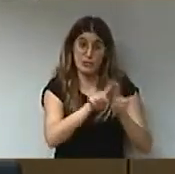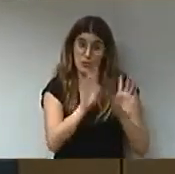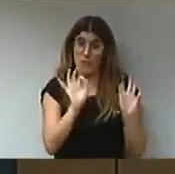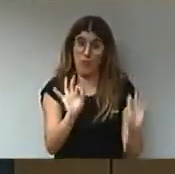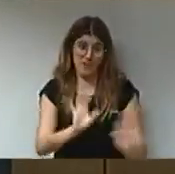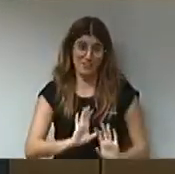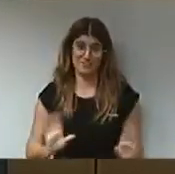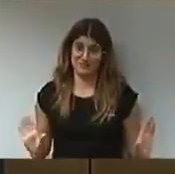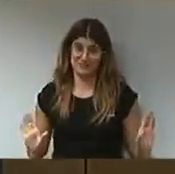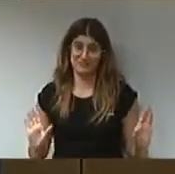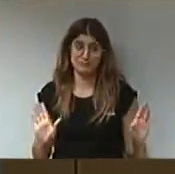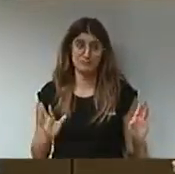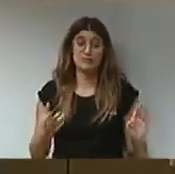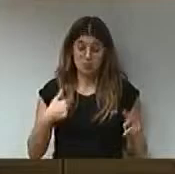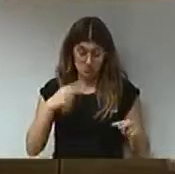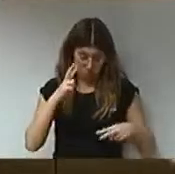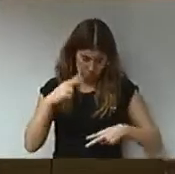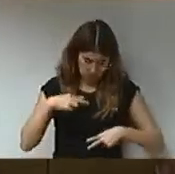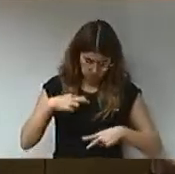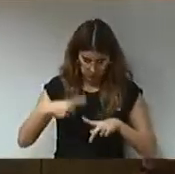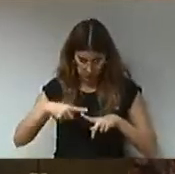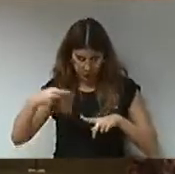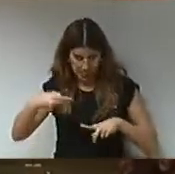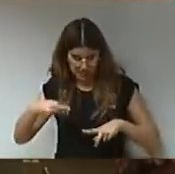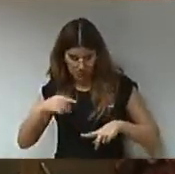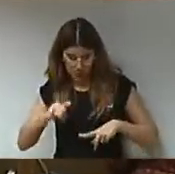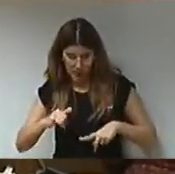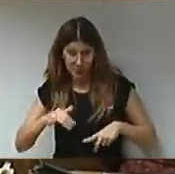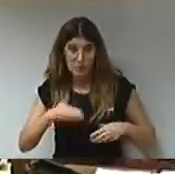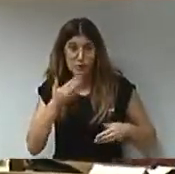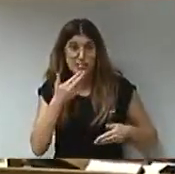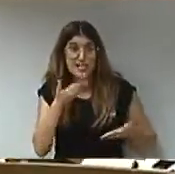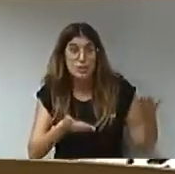tenemos muchas insuficiencias. Pero, ay,